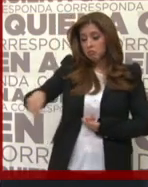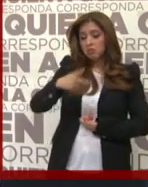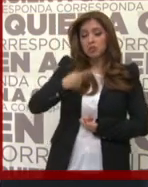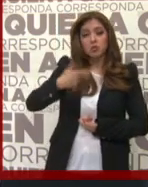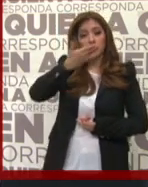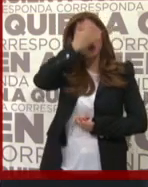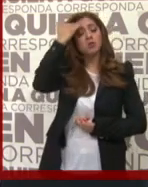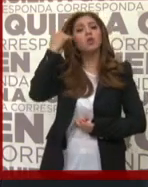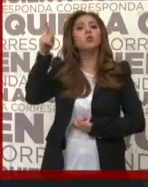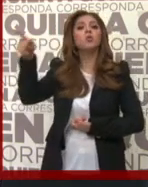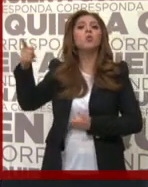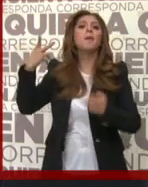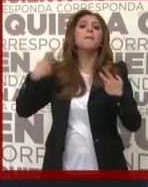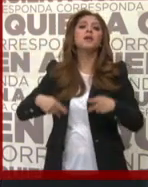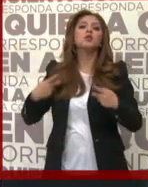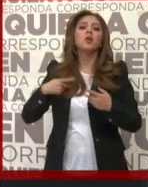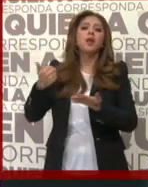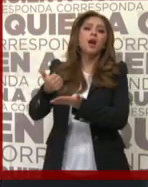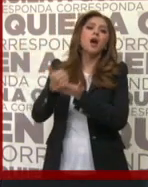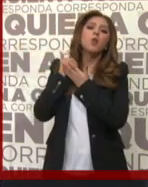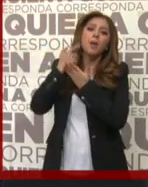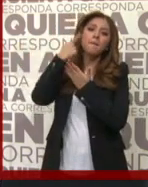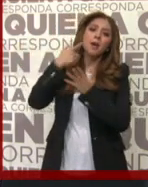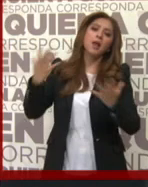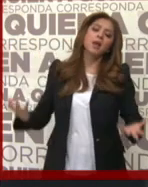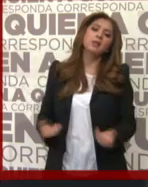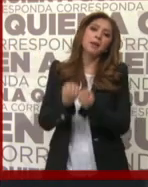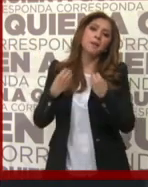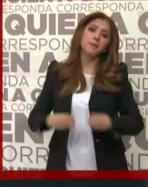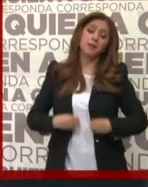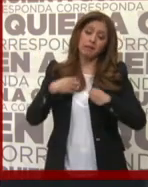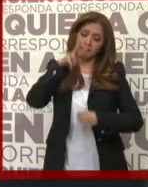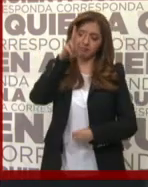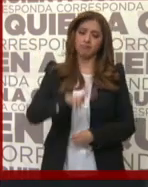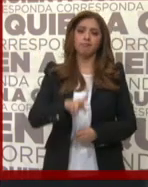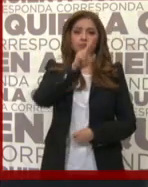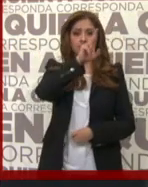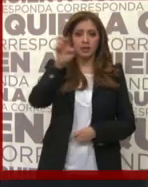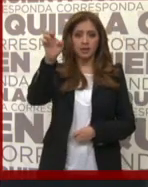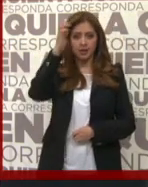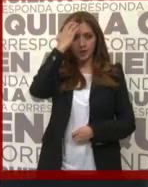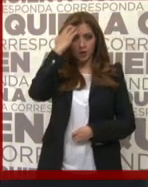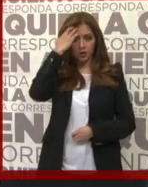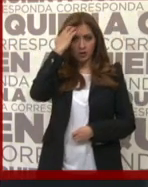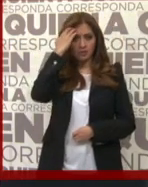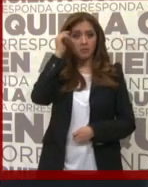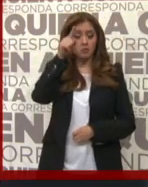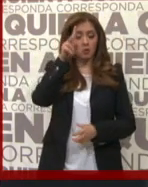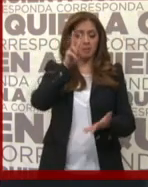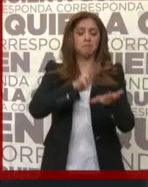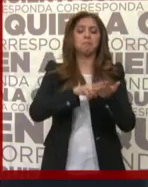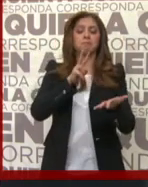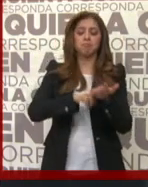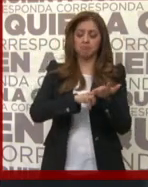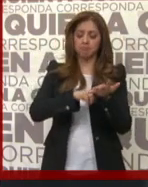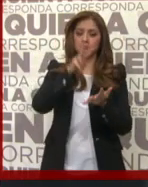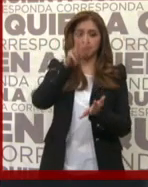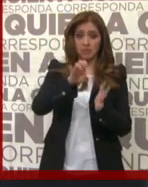tú fuiste el ángel que le salvó la vida. Para ti, reconocimiento de ellos, y esa valentía es un ejemplo